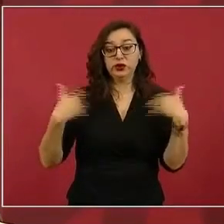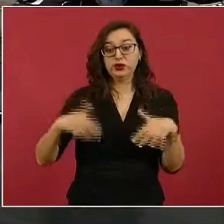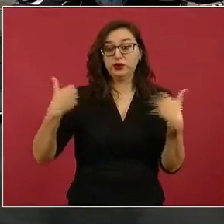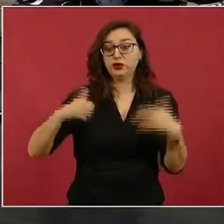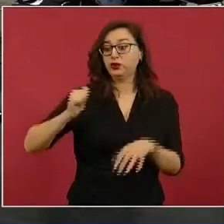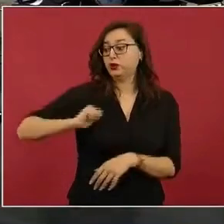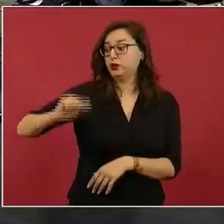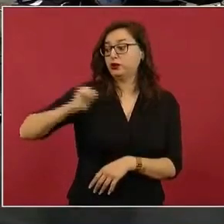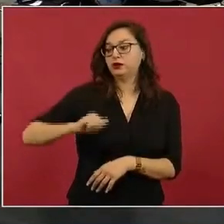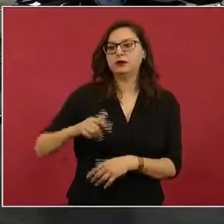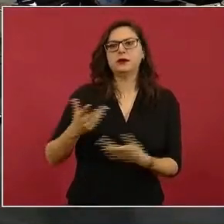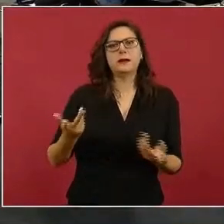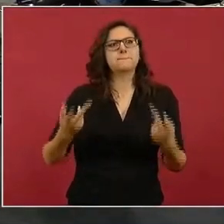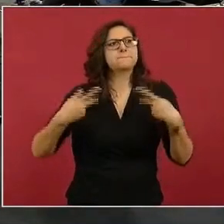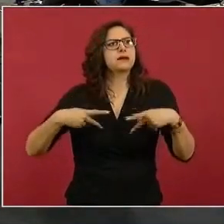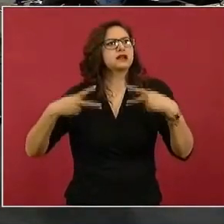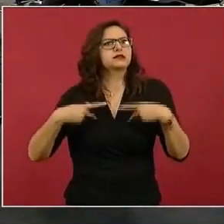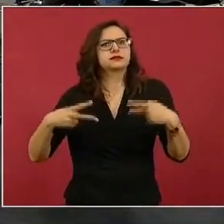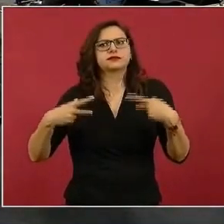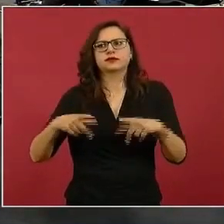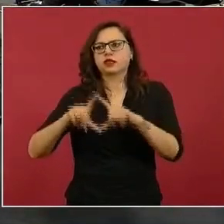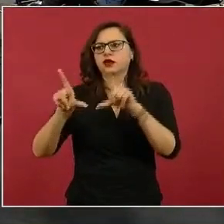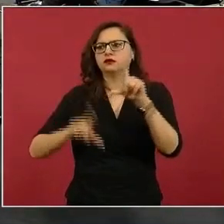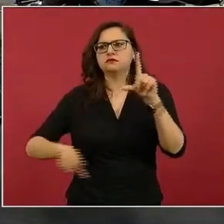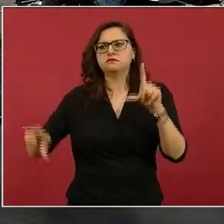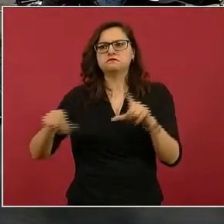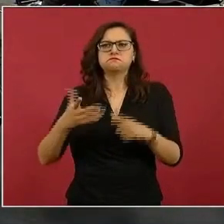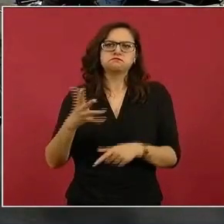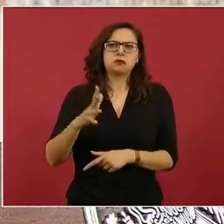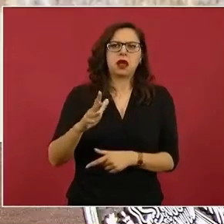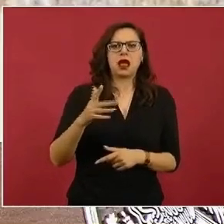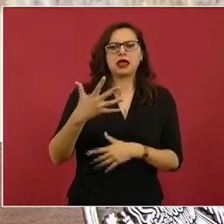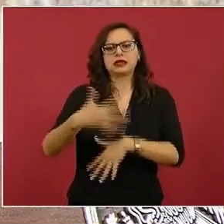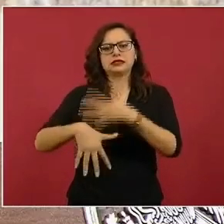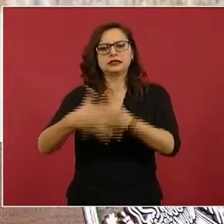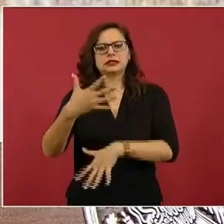en México habían 15 millones de habitantes